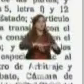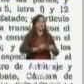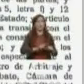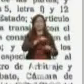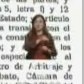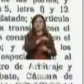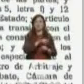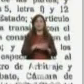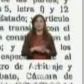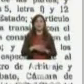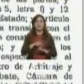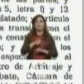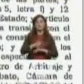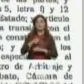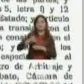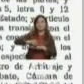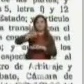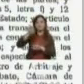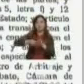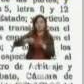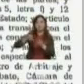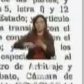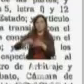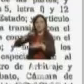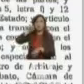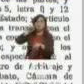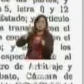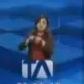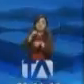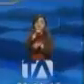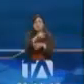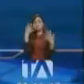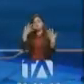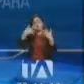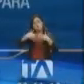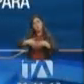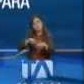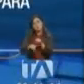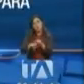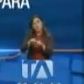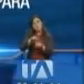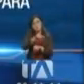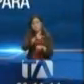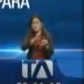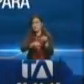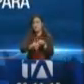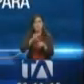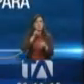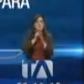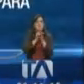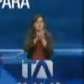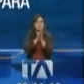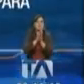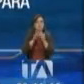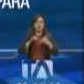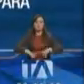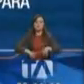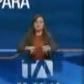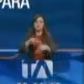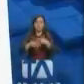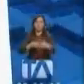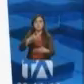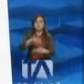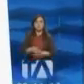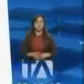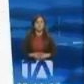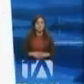a Hidropastaza a transigir o acordar con Odebrecht, sin perjuicio de la facultad de la Fiscalía para continuar con el